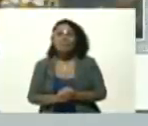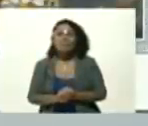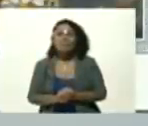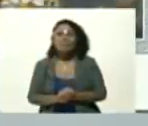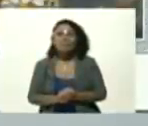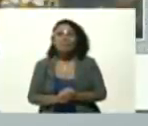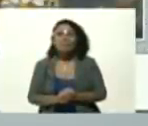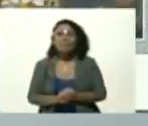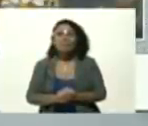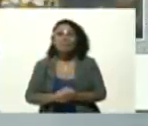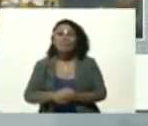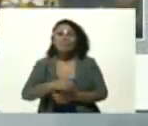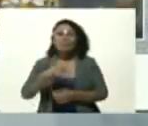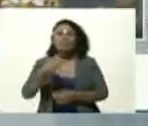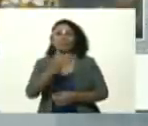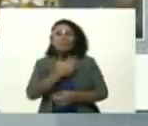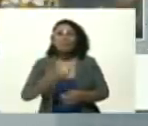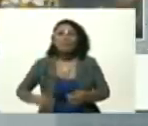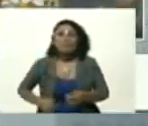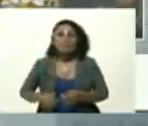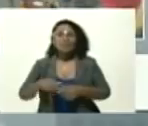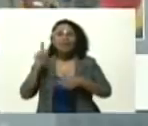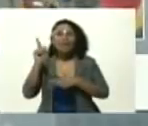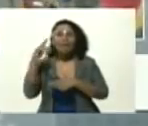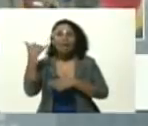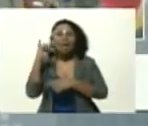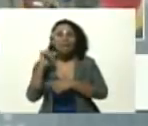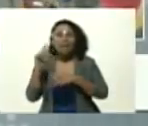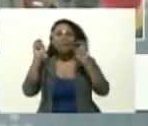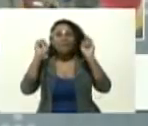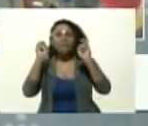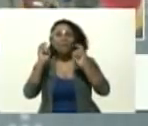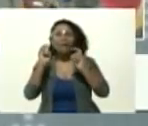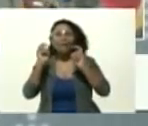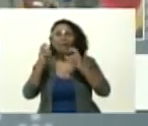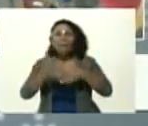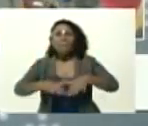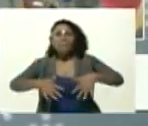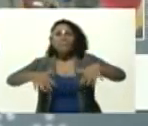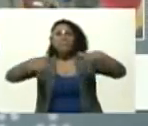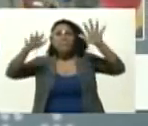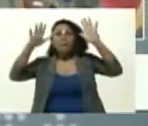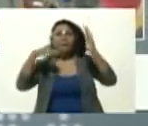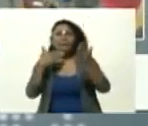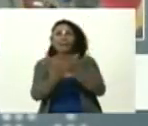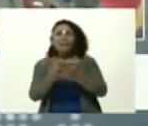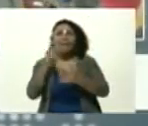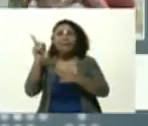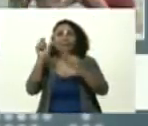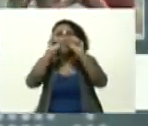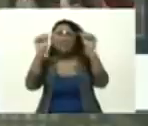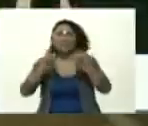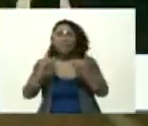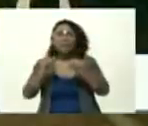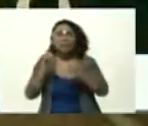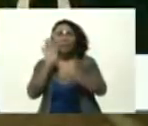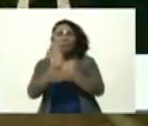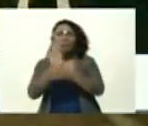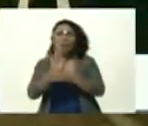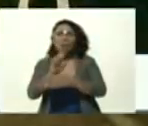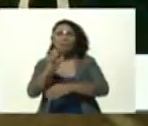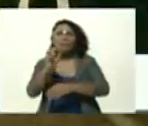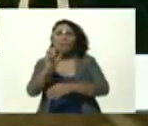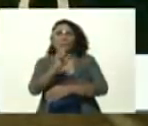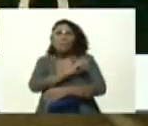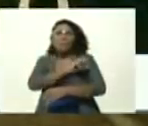Gracias, hermano presidente. Sí, agregar, hermano presidente, con el tema de las inundaciones, que gracias a ese sistema preventivo de protección